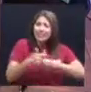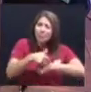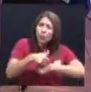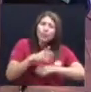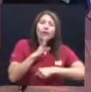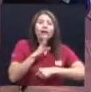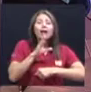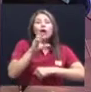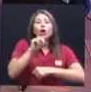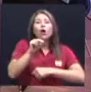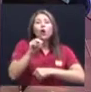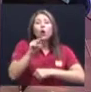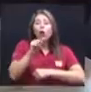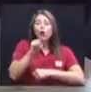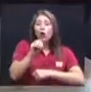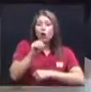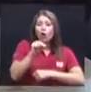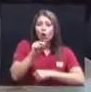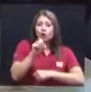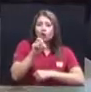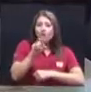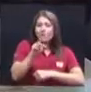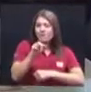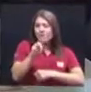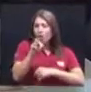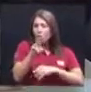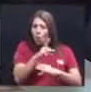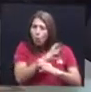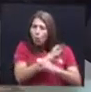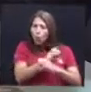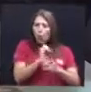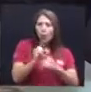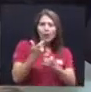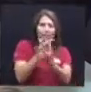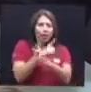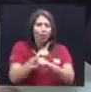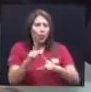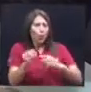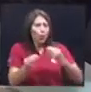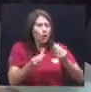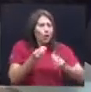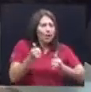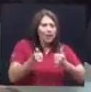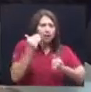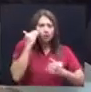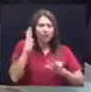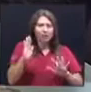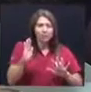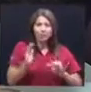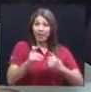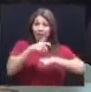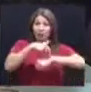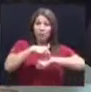conservadorismo o de liberalismo no sé no sé en el momento en que un gobernante Bueno un Primer Ministro